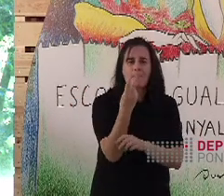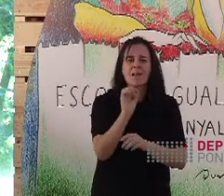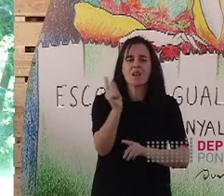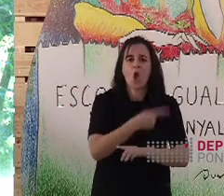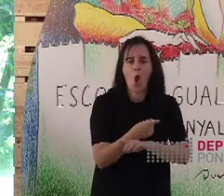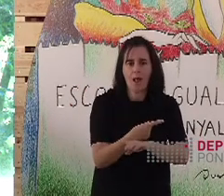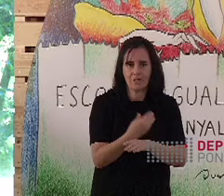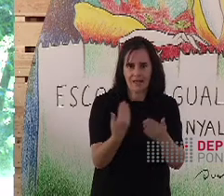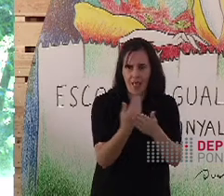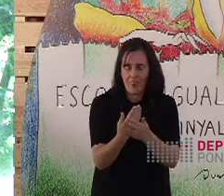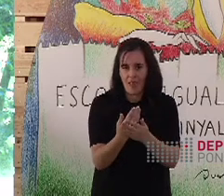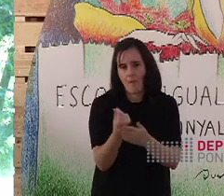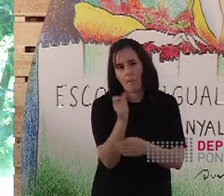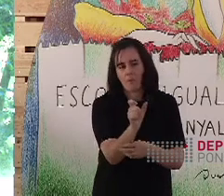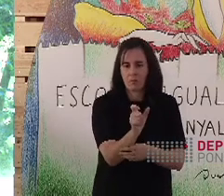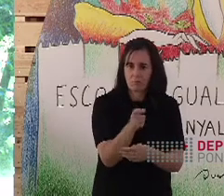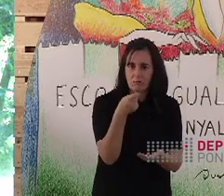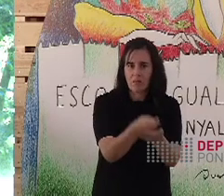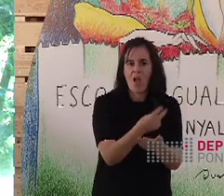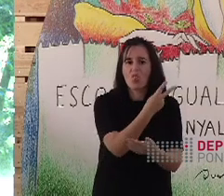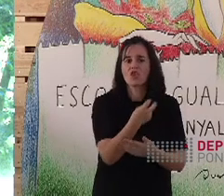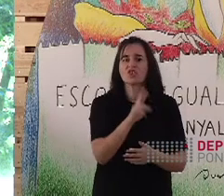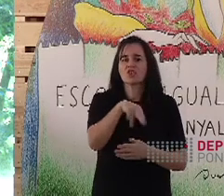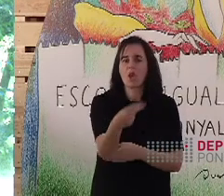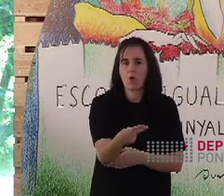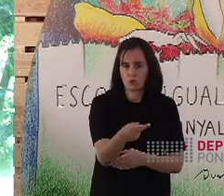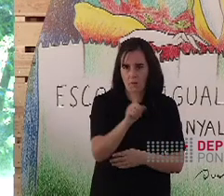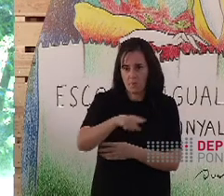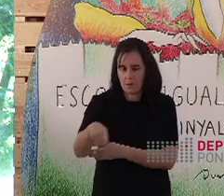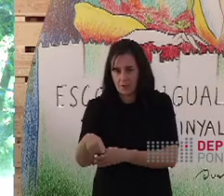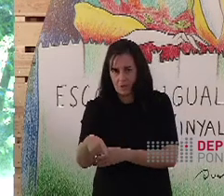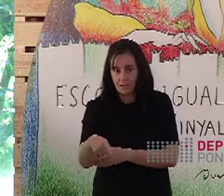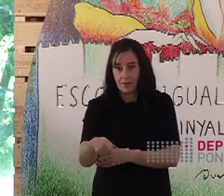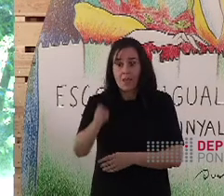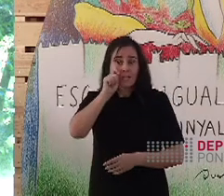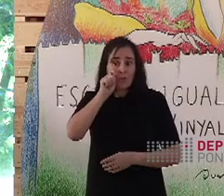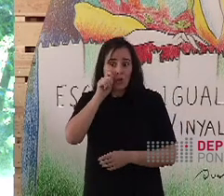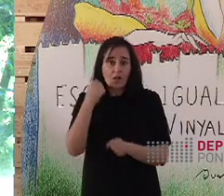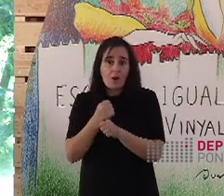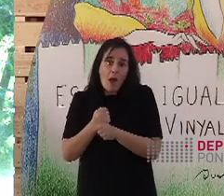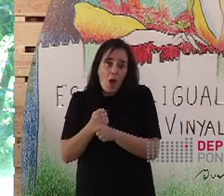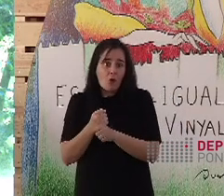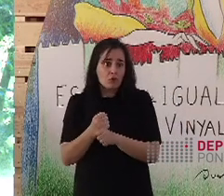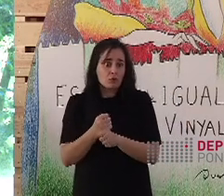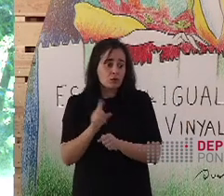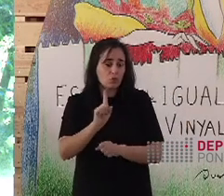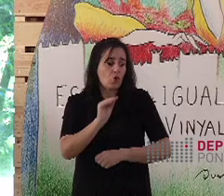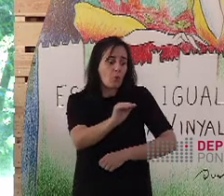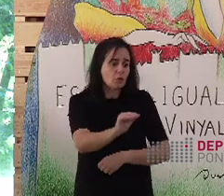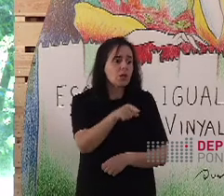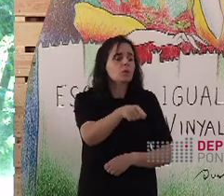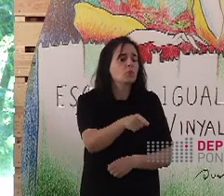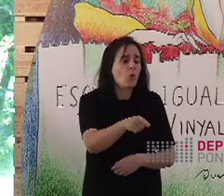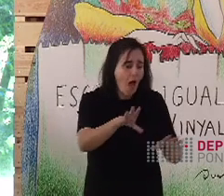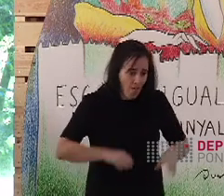200 euros, como me dixo un inspector de traballo, a nadie se lle ocurre preguntar se queren estar ali, se consentiron estar